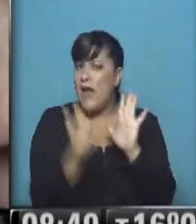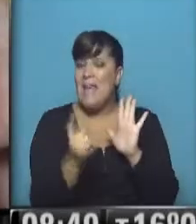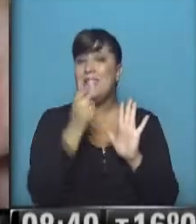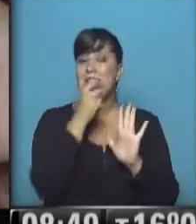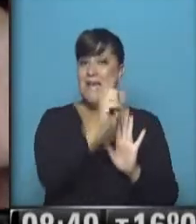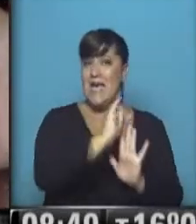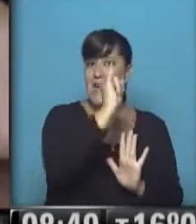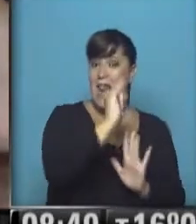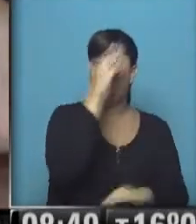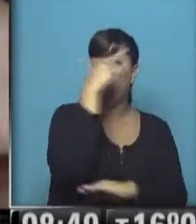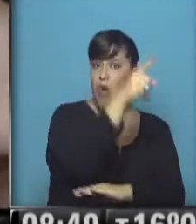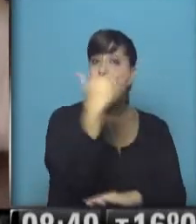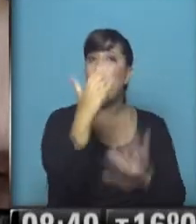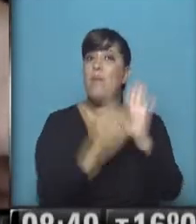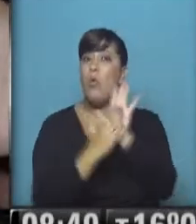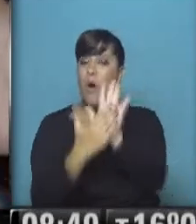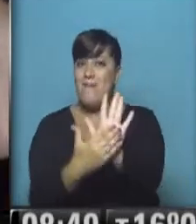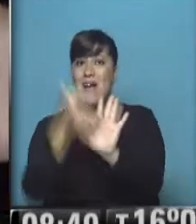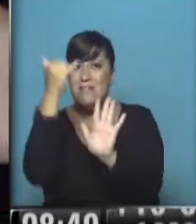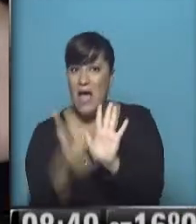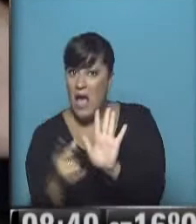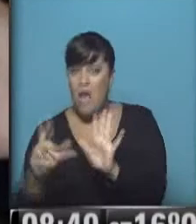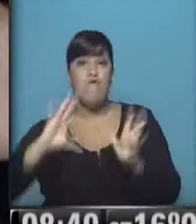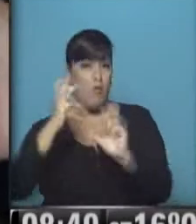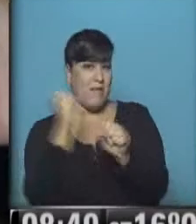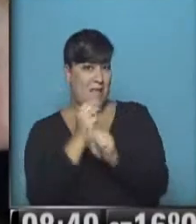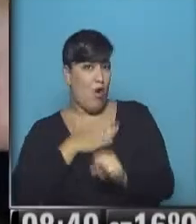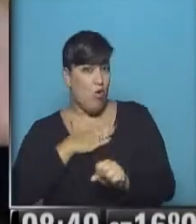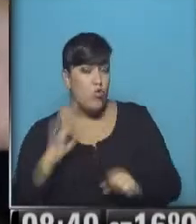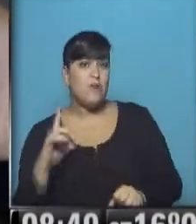de él podemos probarlo, que esta va a ser nuestra actividad y nuestra tarea, acá no hay un delito.